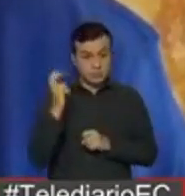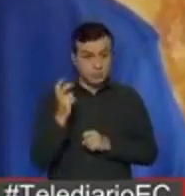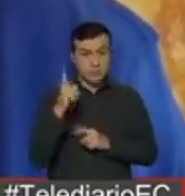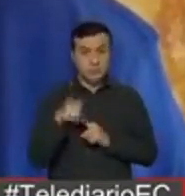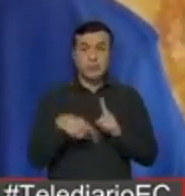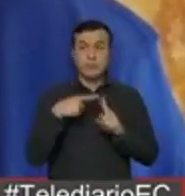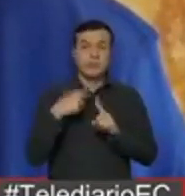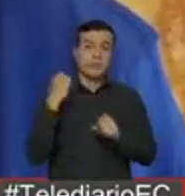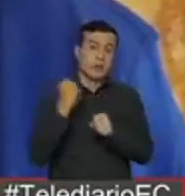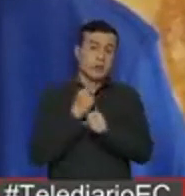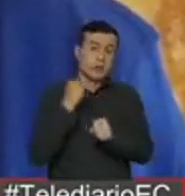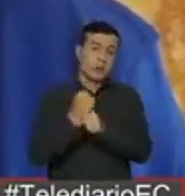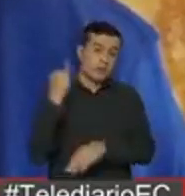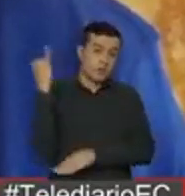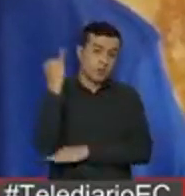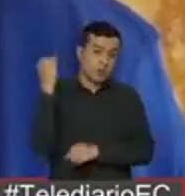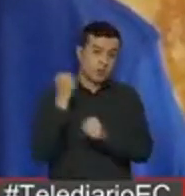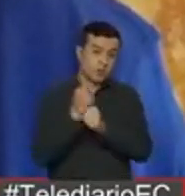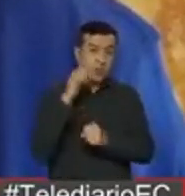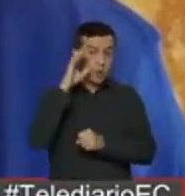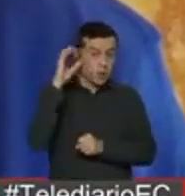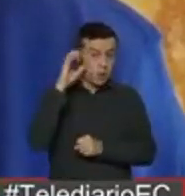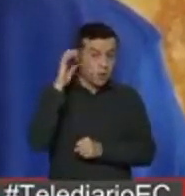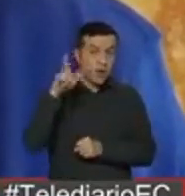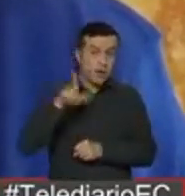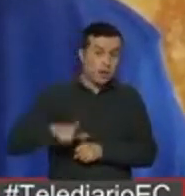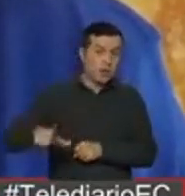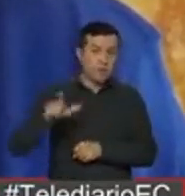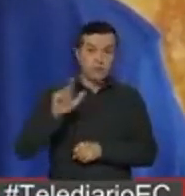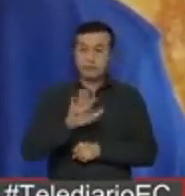la industria también. Por ejemplo, el Coca, Lago Agrio,